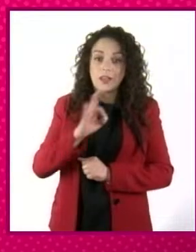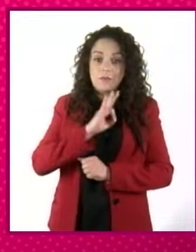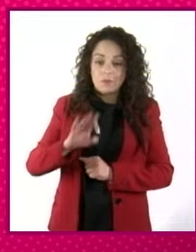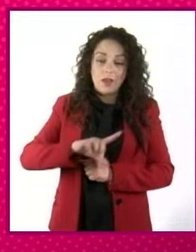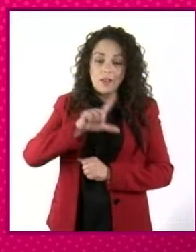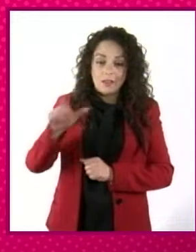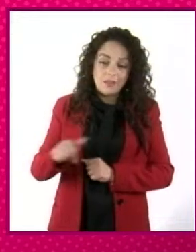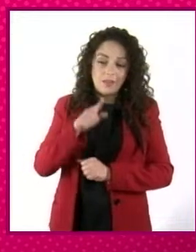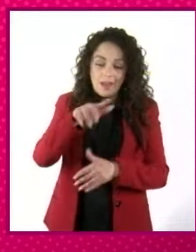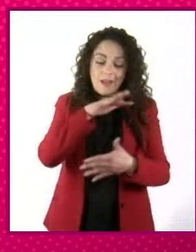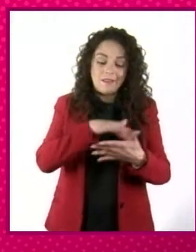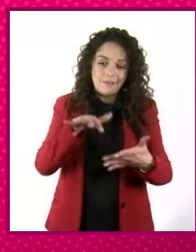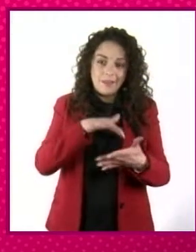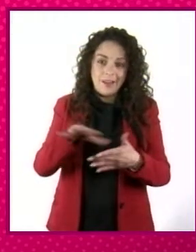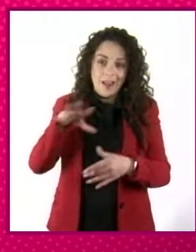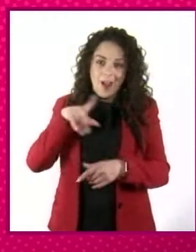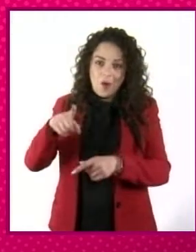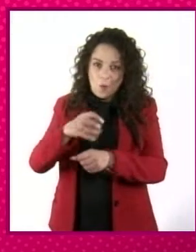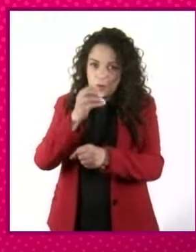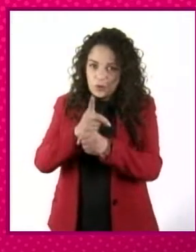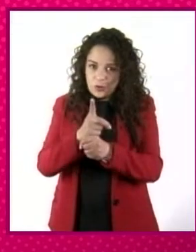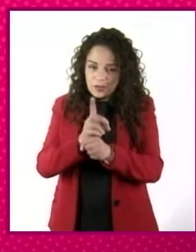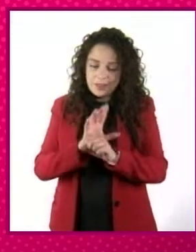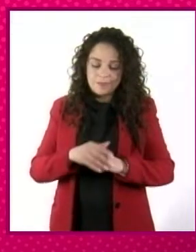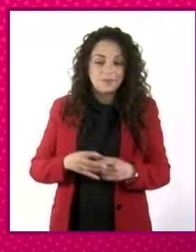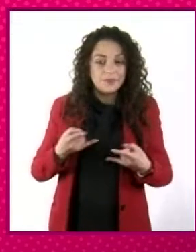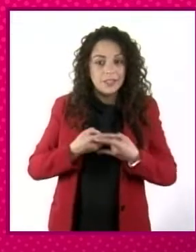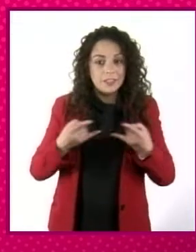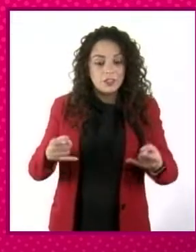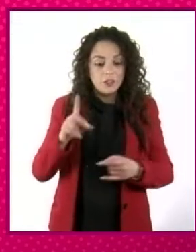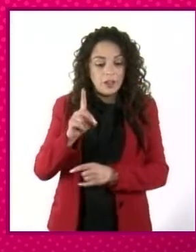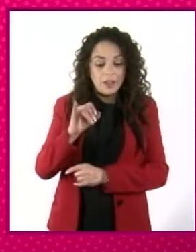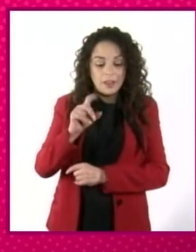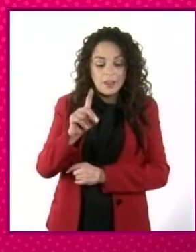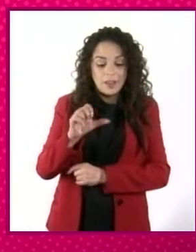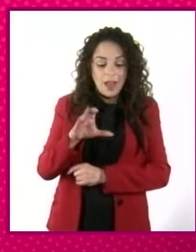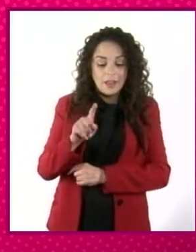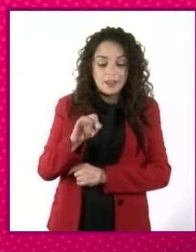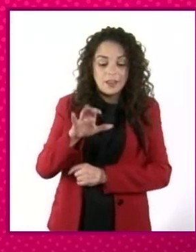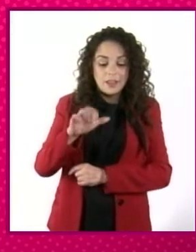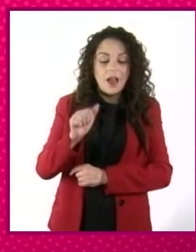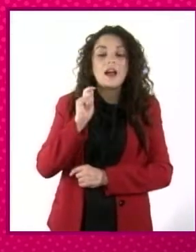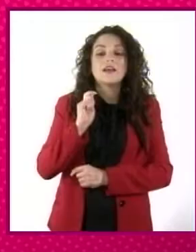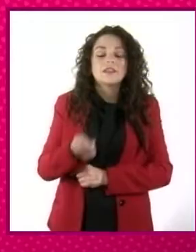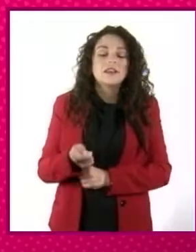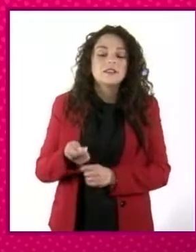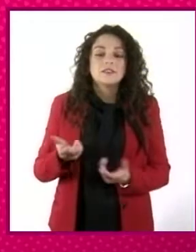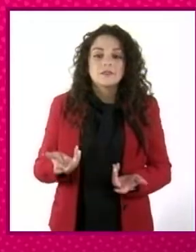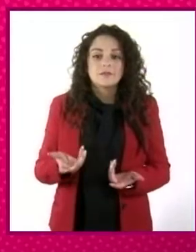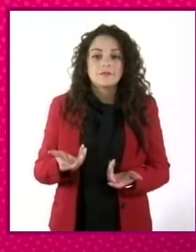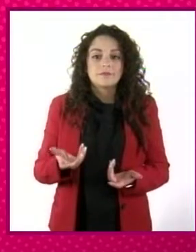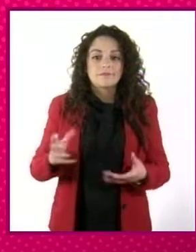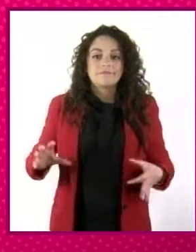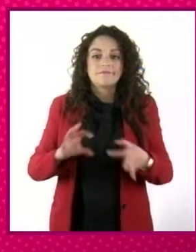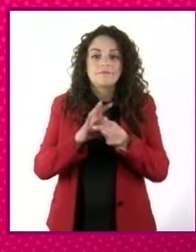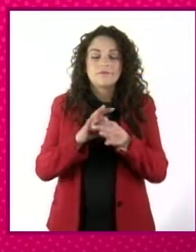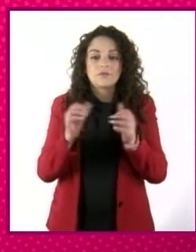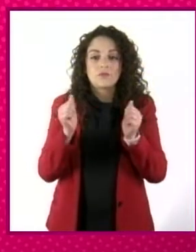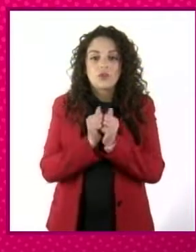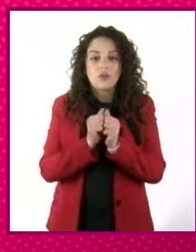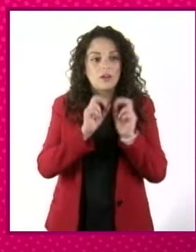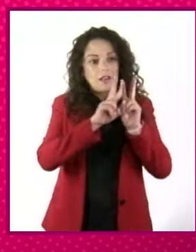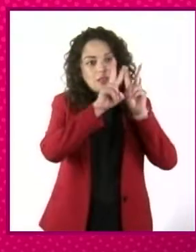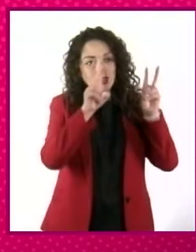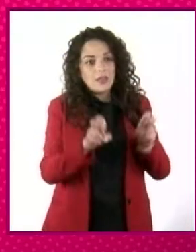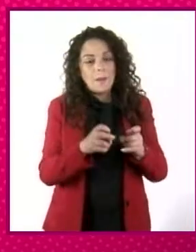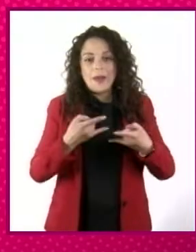de leer. La historia didáctica nos acerca a esta materia de historia porque